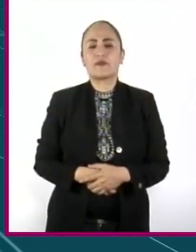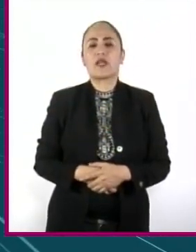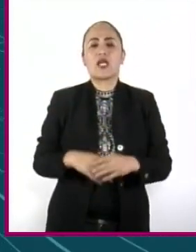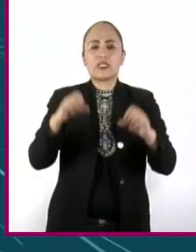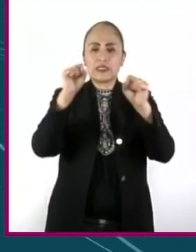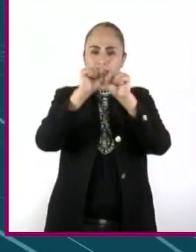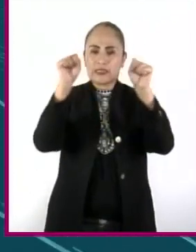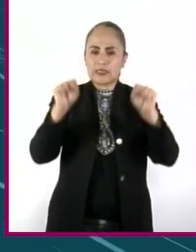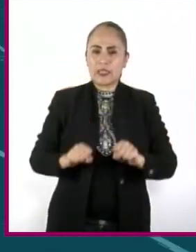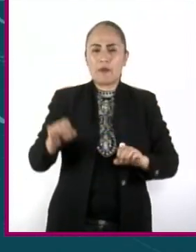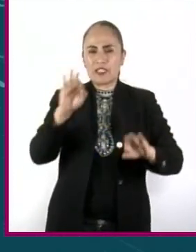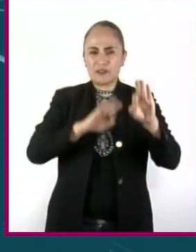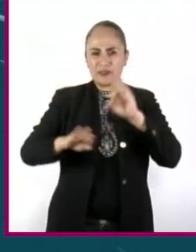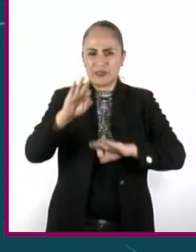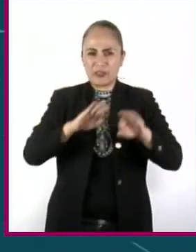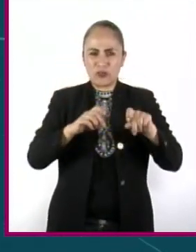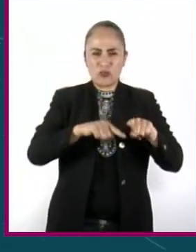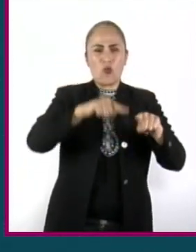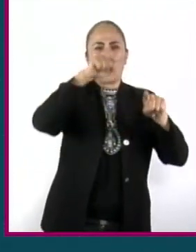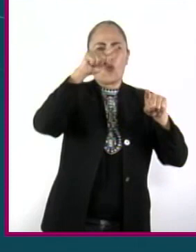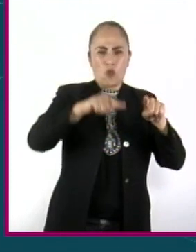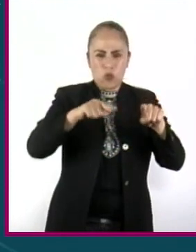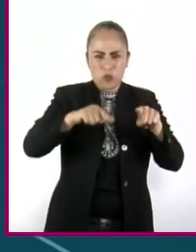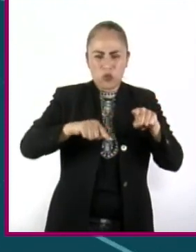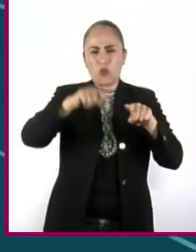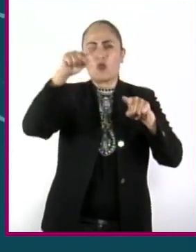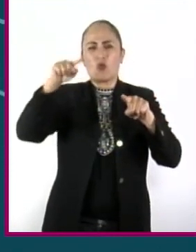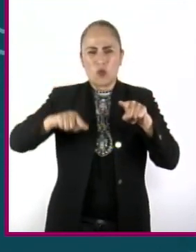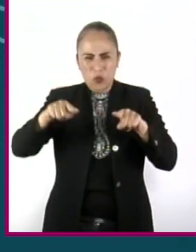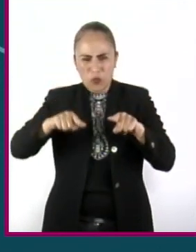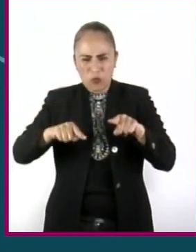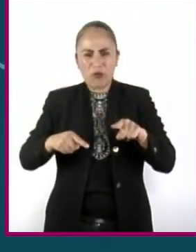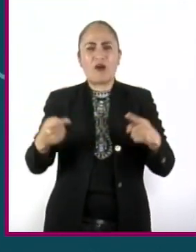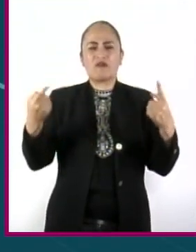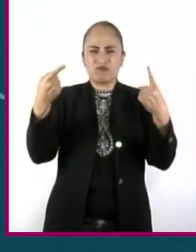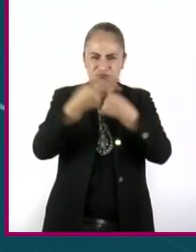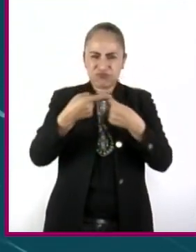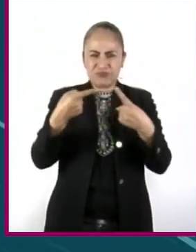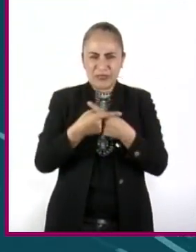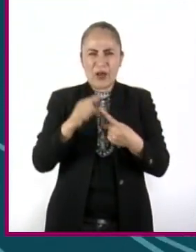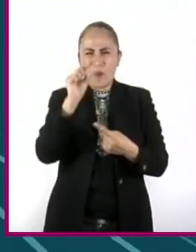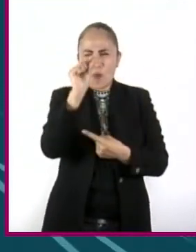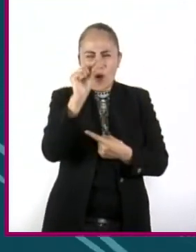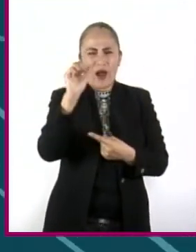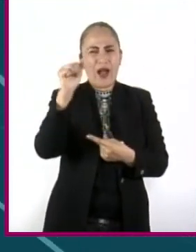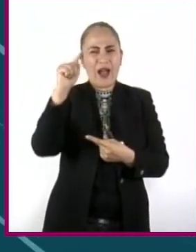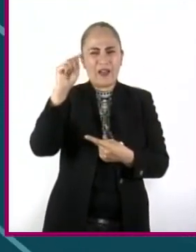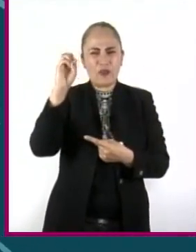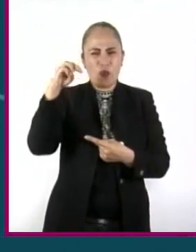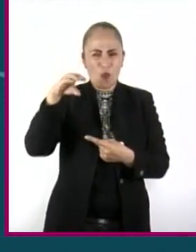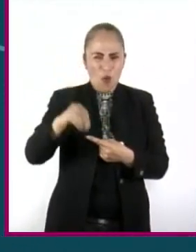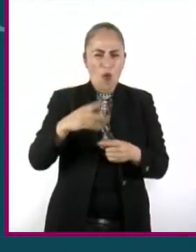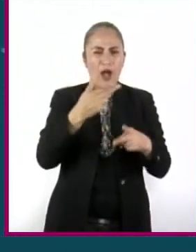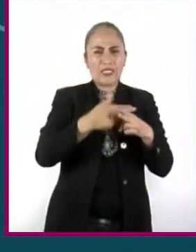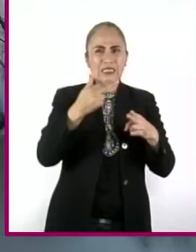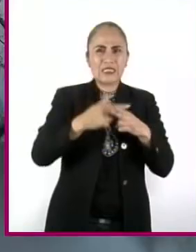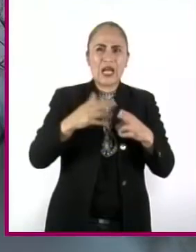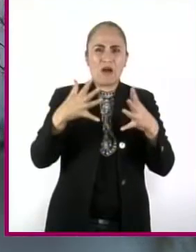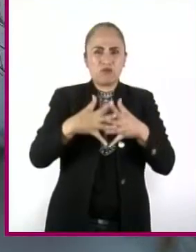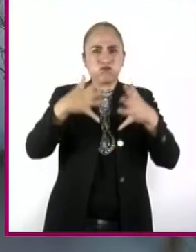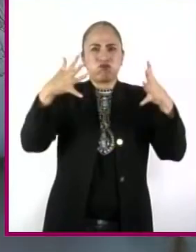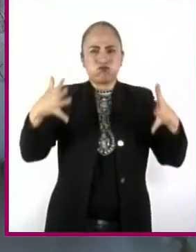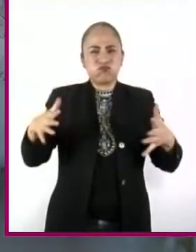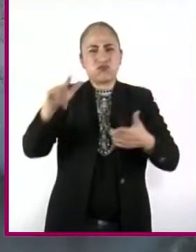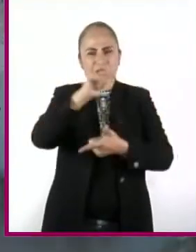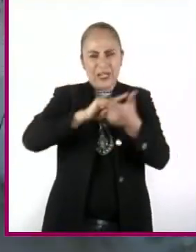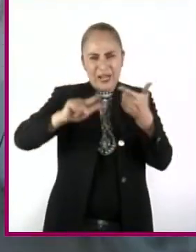sistemas físicos y su interacción con el caos desde la escala atómica hasta la planetaria. Problemas